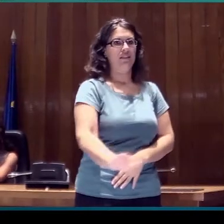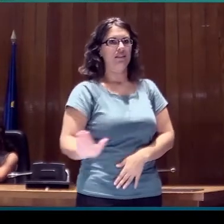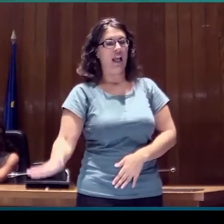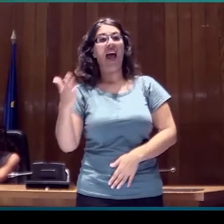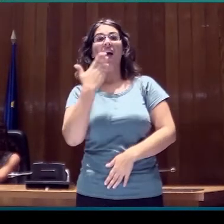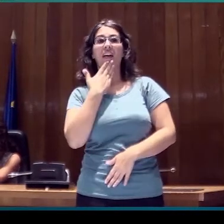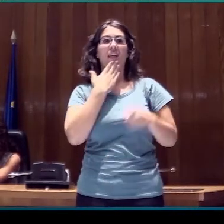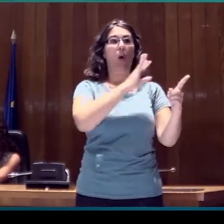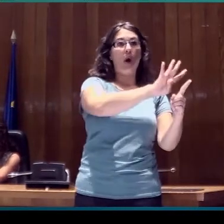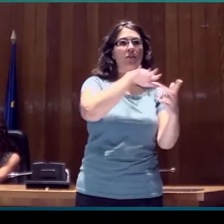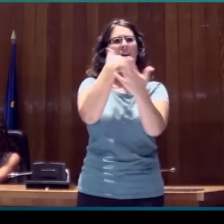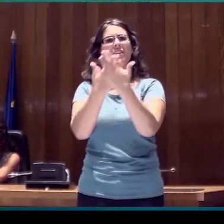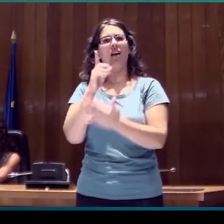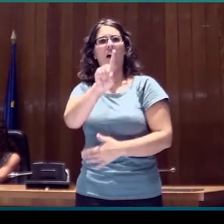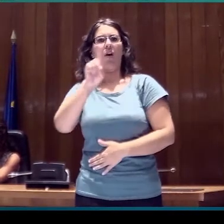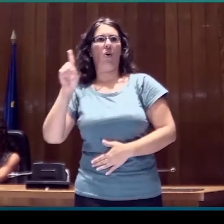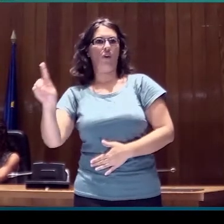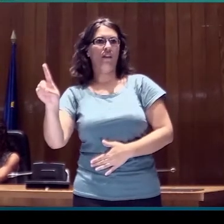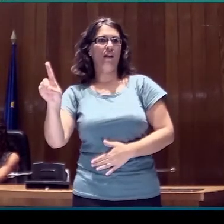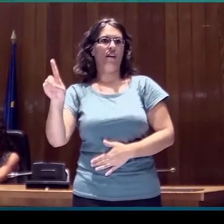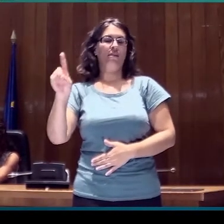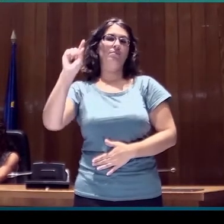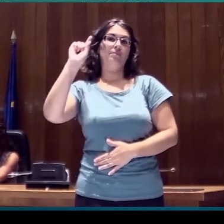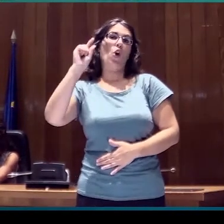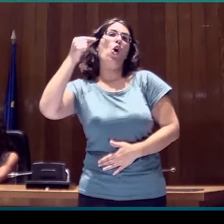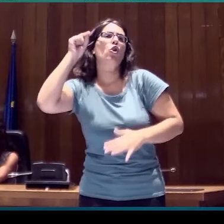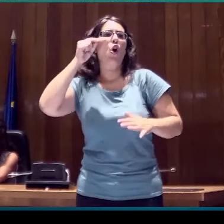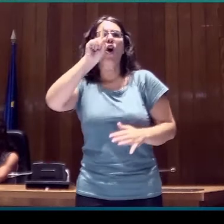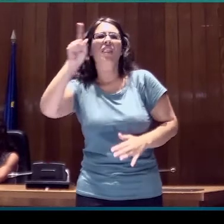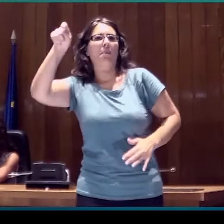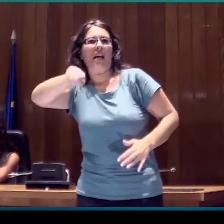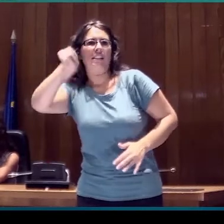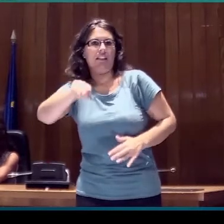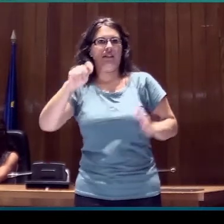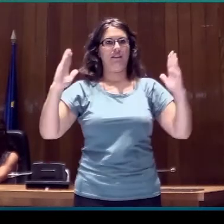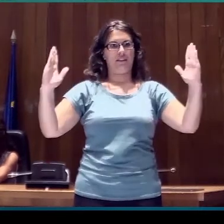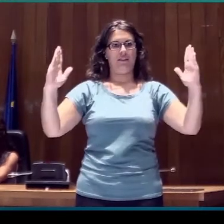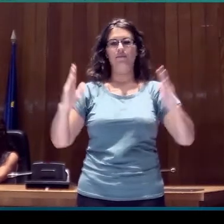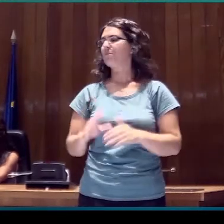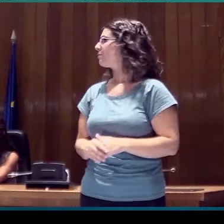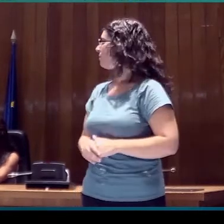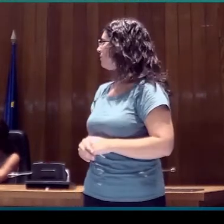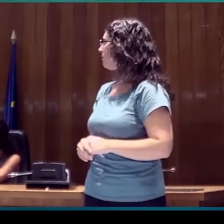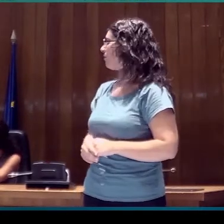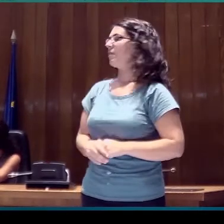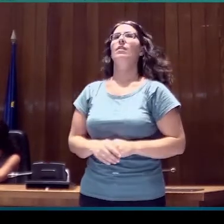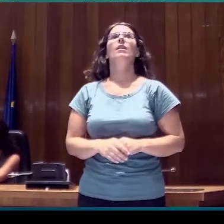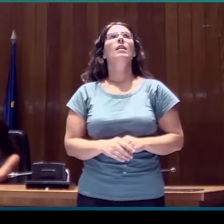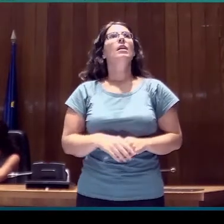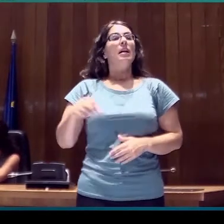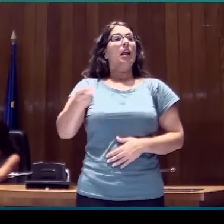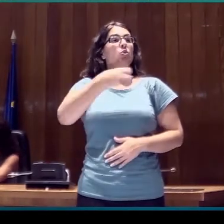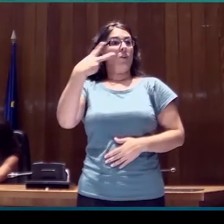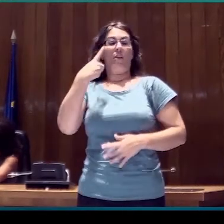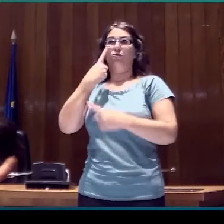distribuidas entre los cuatro y los once años y once meses. Intentamos que estuviesen homogéneamente distribuidas. Entonces, los resultados. Bueno, este